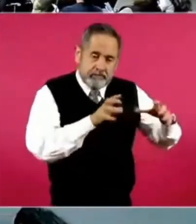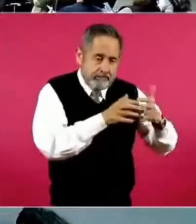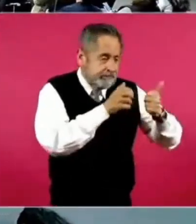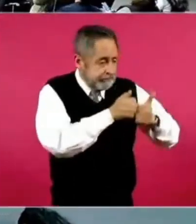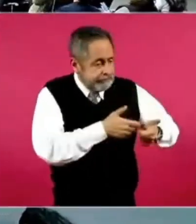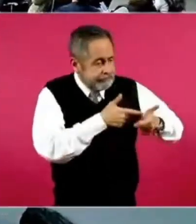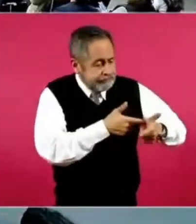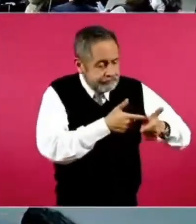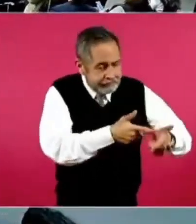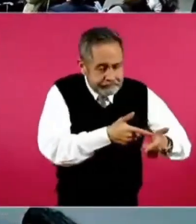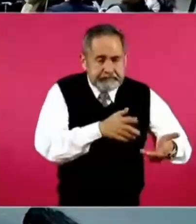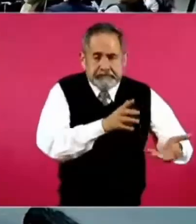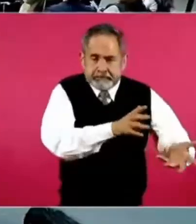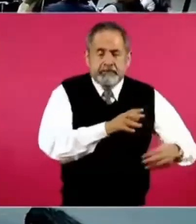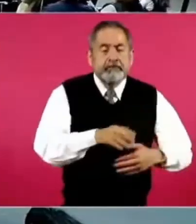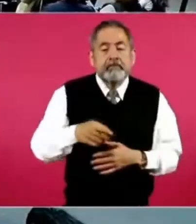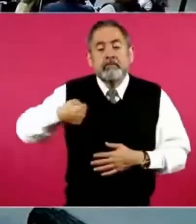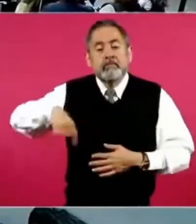tiene uno que